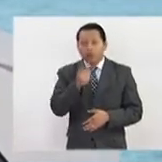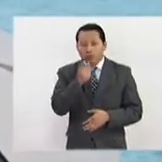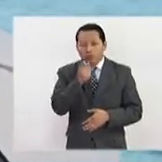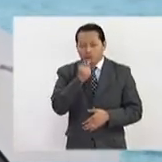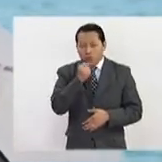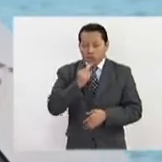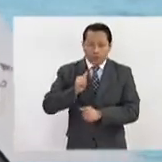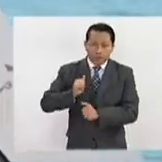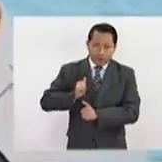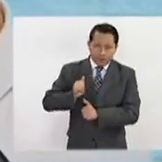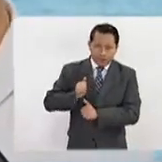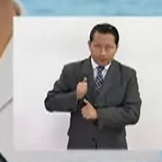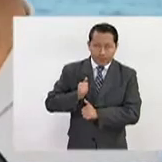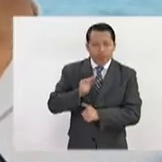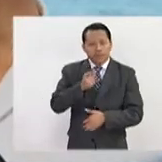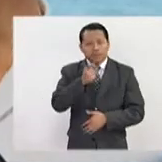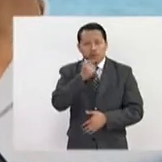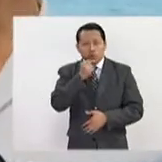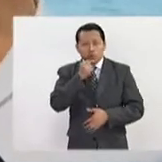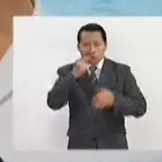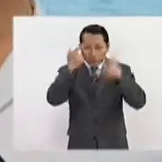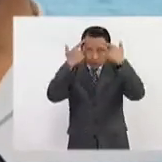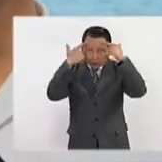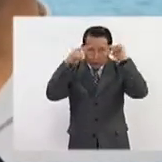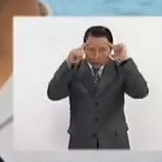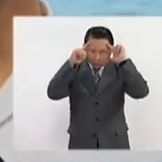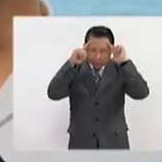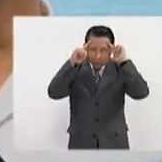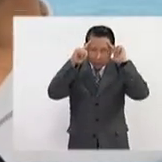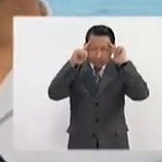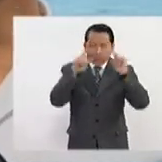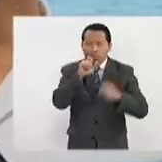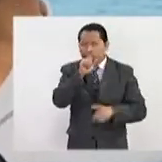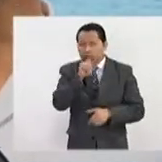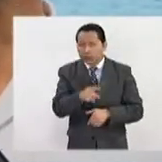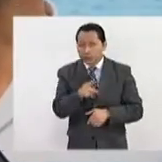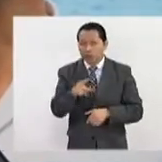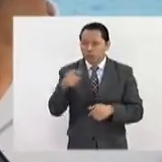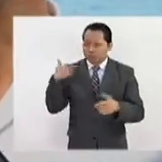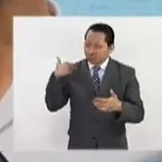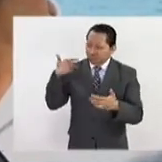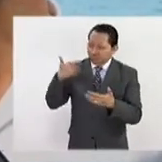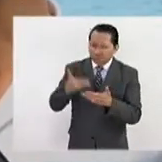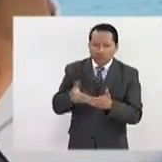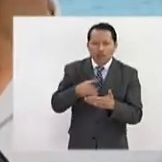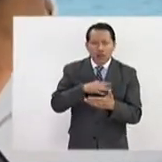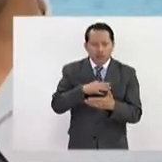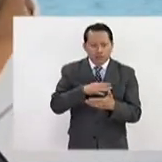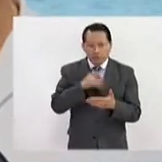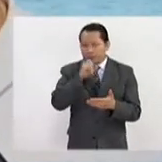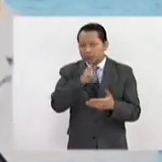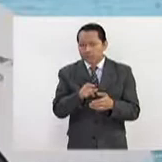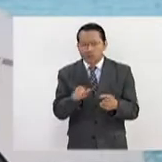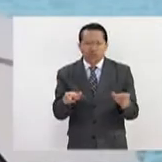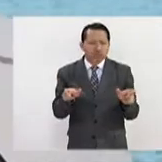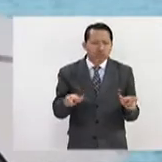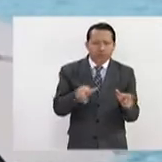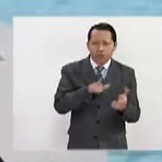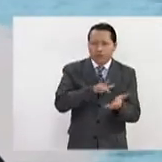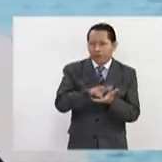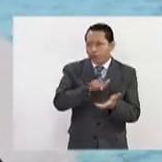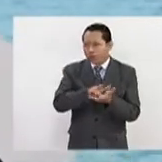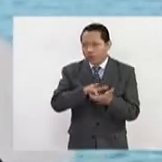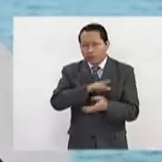policía militar y la policía naval que han venido prestando labores de seguridad y de apoyo a